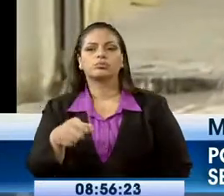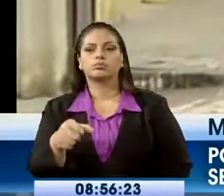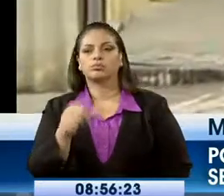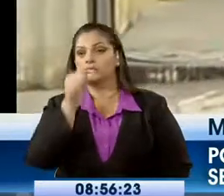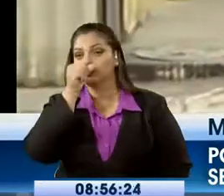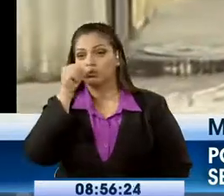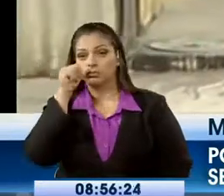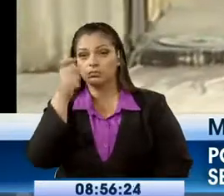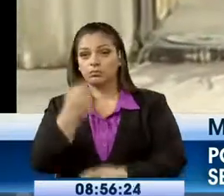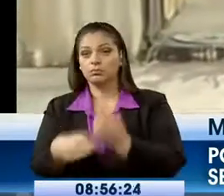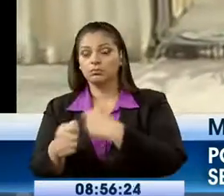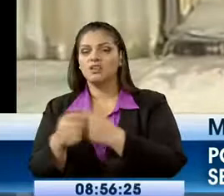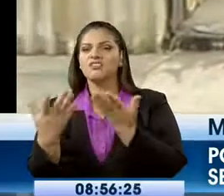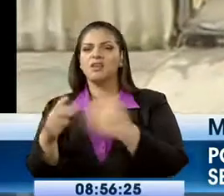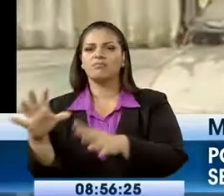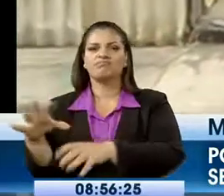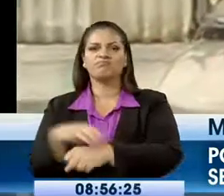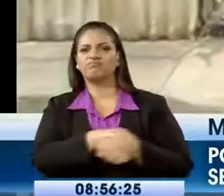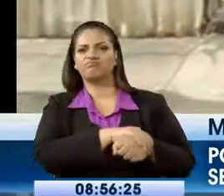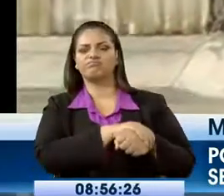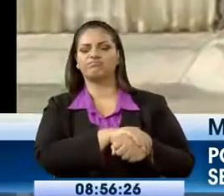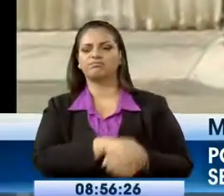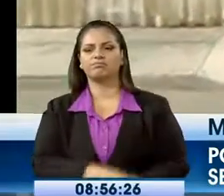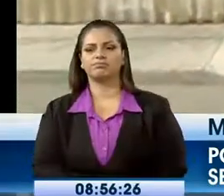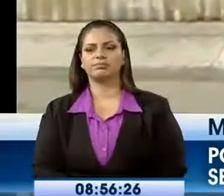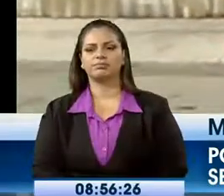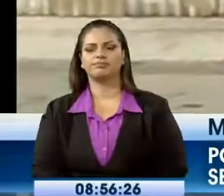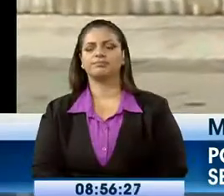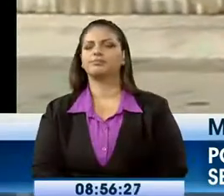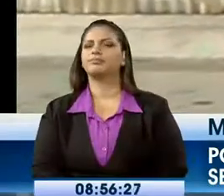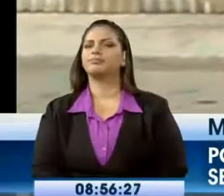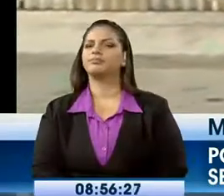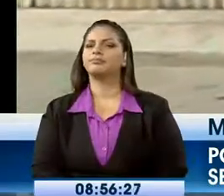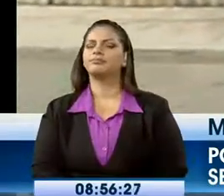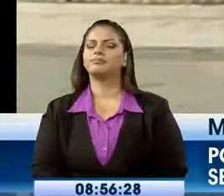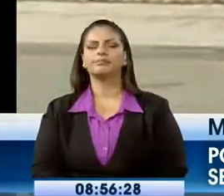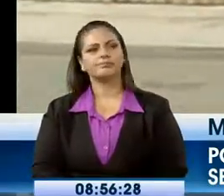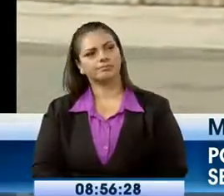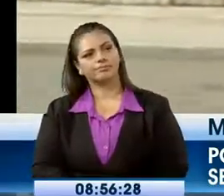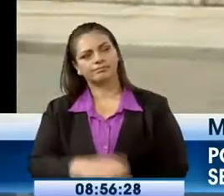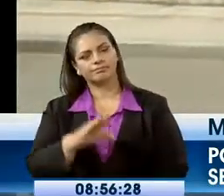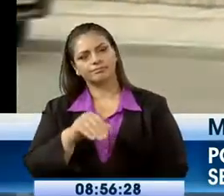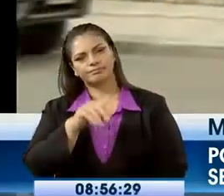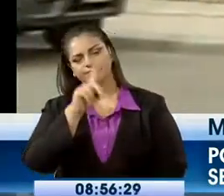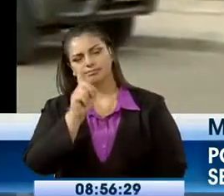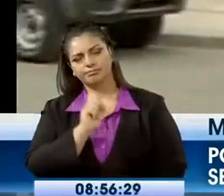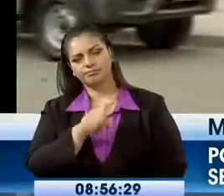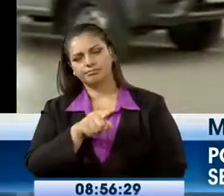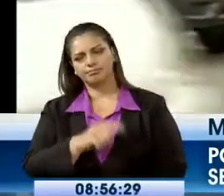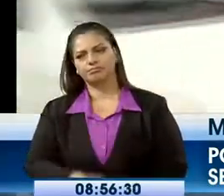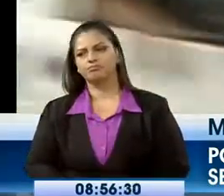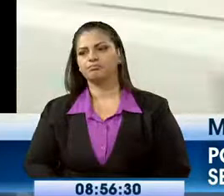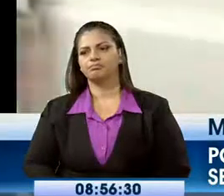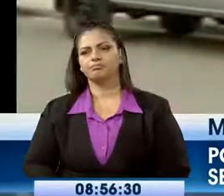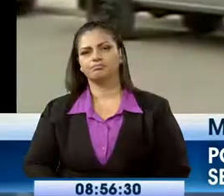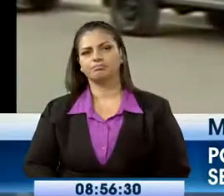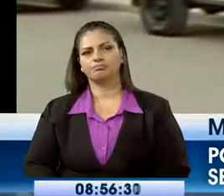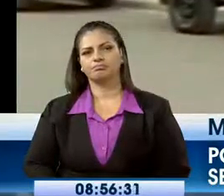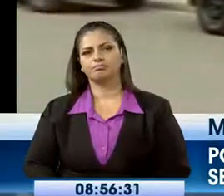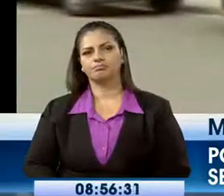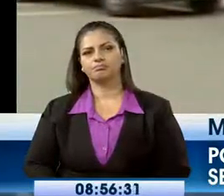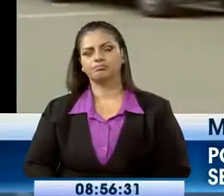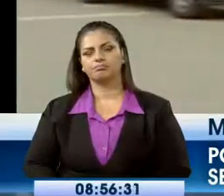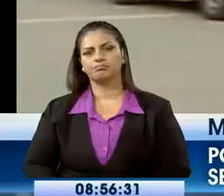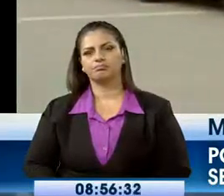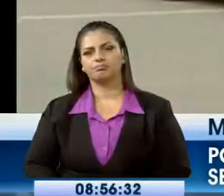sustancias sujetas a fiscalización, pues. Una consulta, me dicen las personas que en esta esquina, bueno, no está enfocando mi camarógrafo, si me